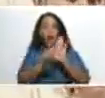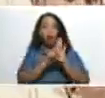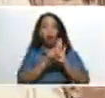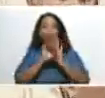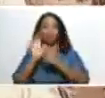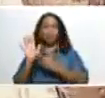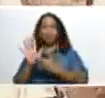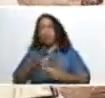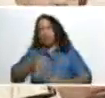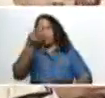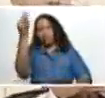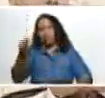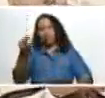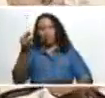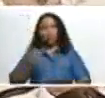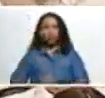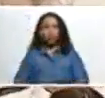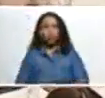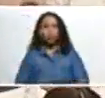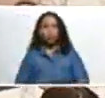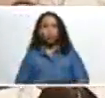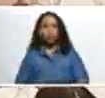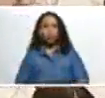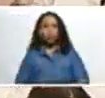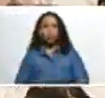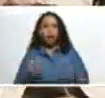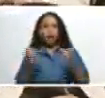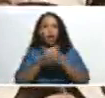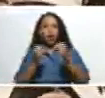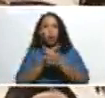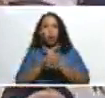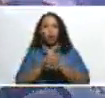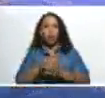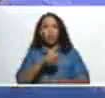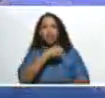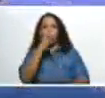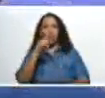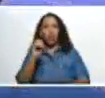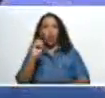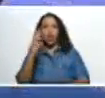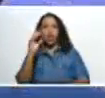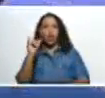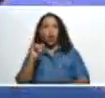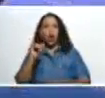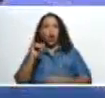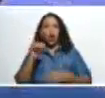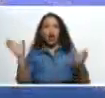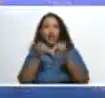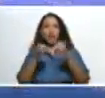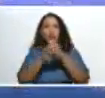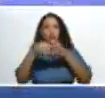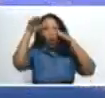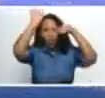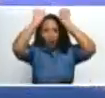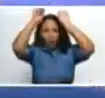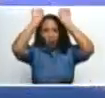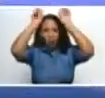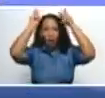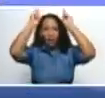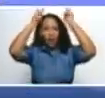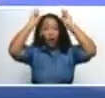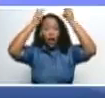ejemplar. La banda del Zorrillo, la banda del Conejo, que atacó en Tejería en